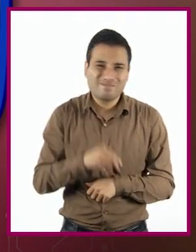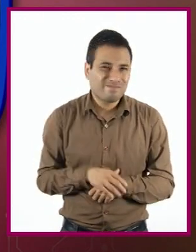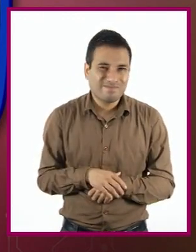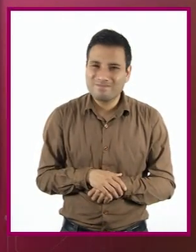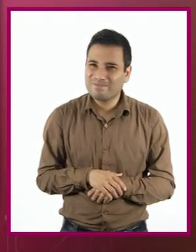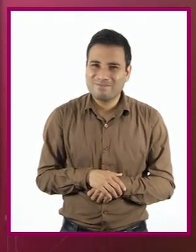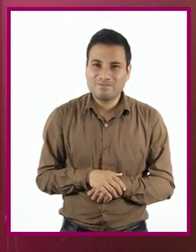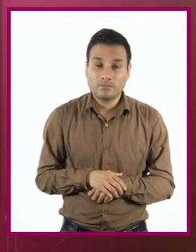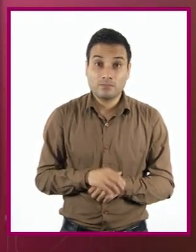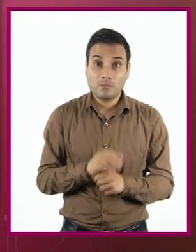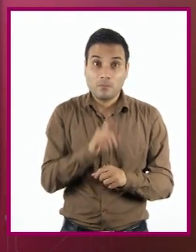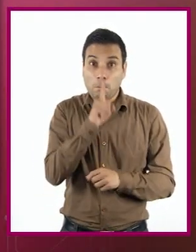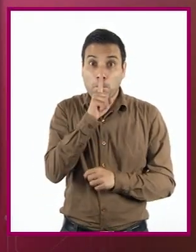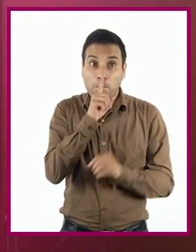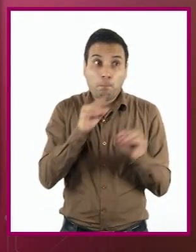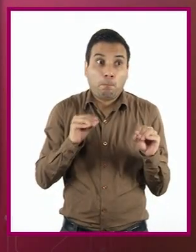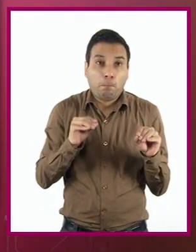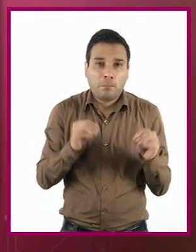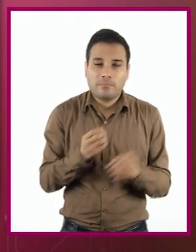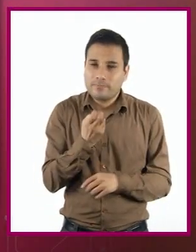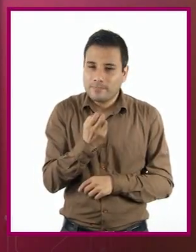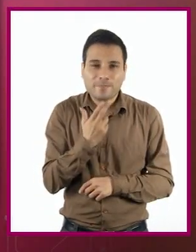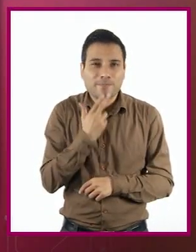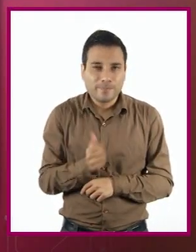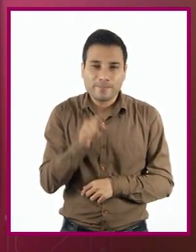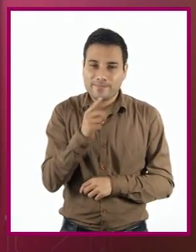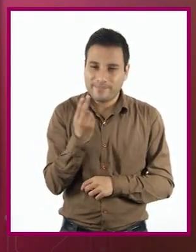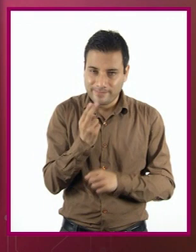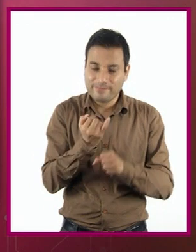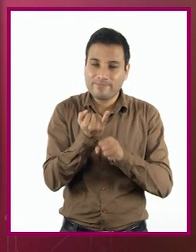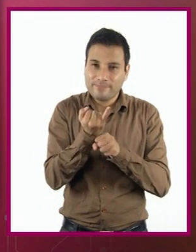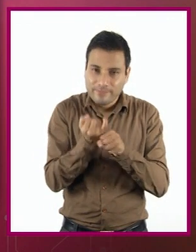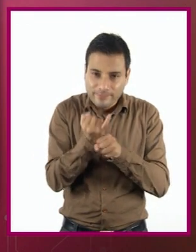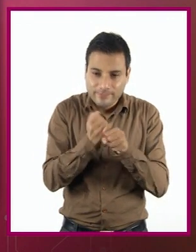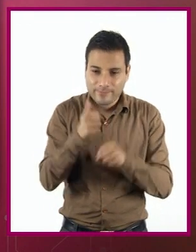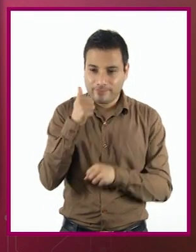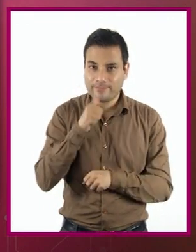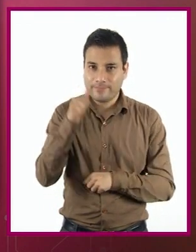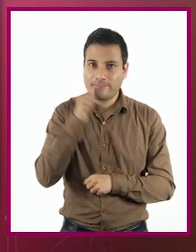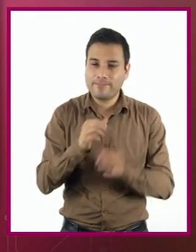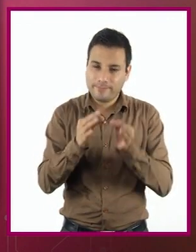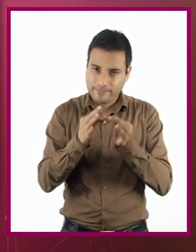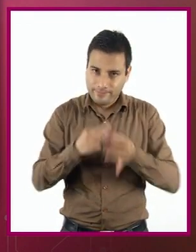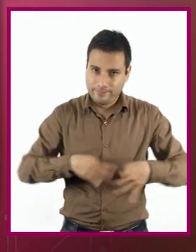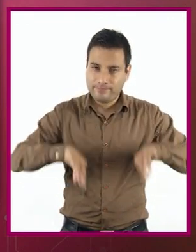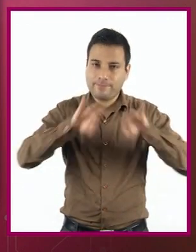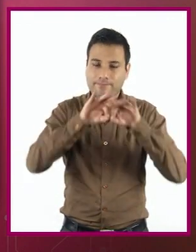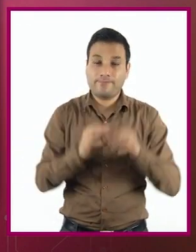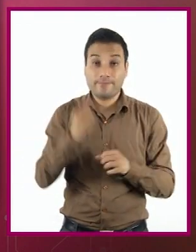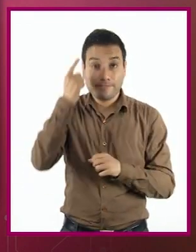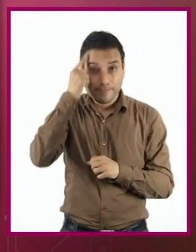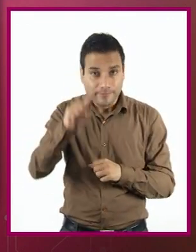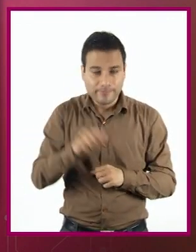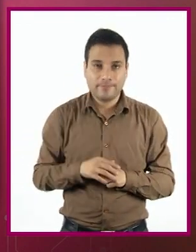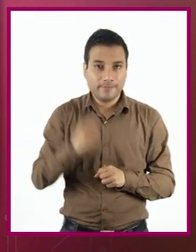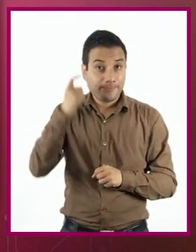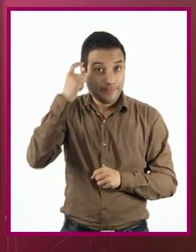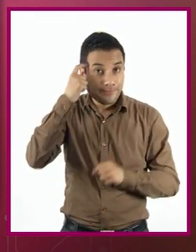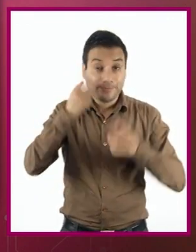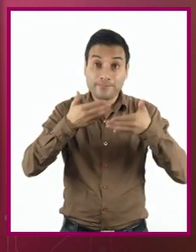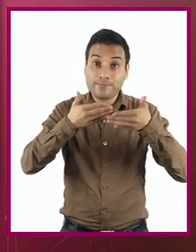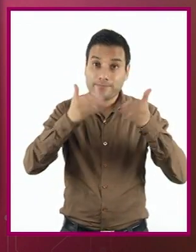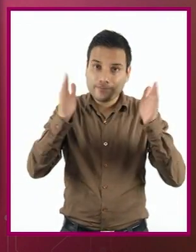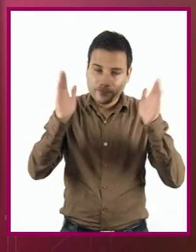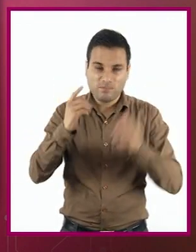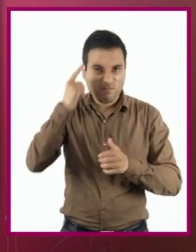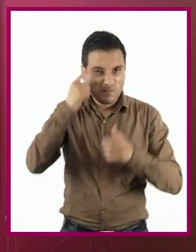se hace. Cultivar y satisfacer la curiosidad es importante para mantener una mente abierta y